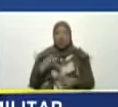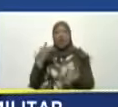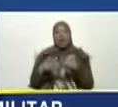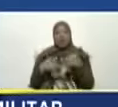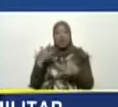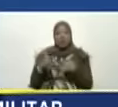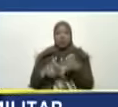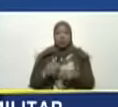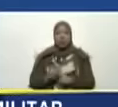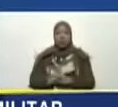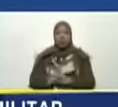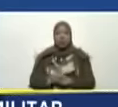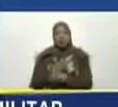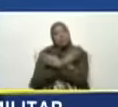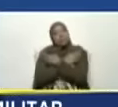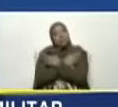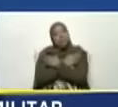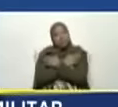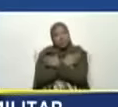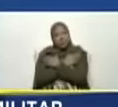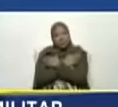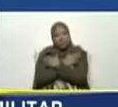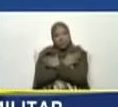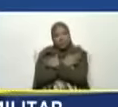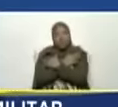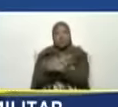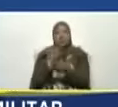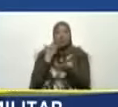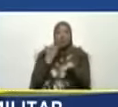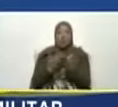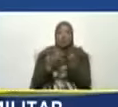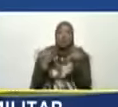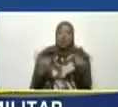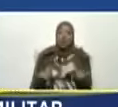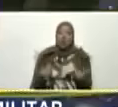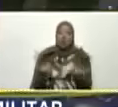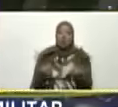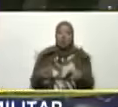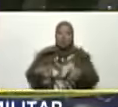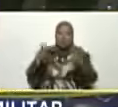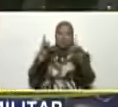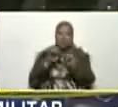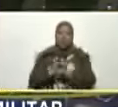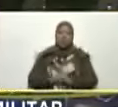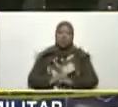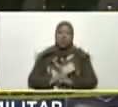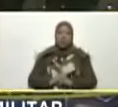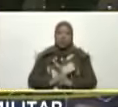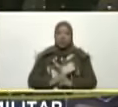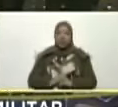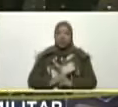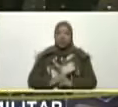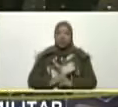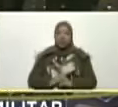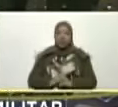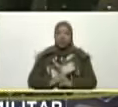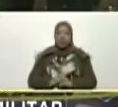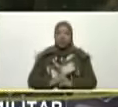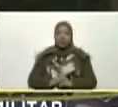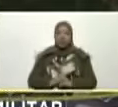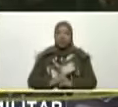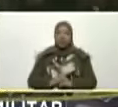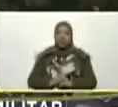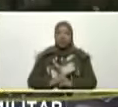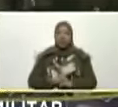Activos, los felicito por mérito propio. Autorizado. A la jerarquía